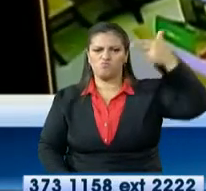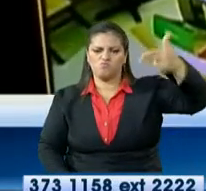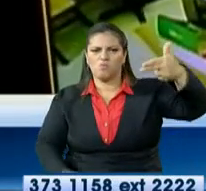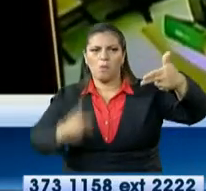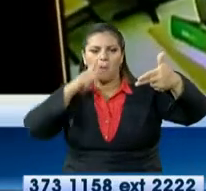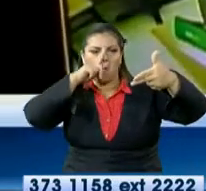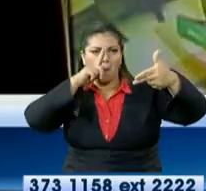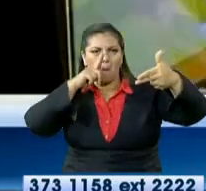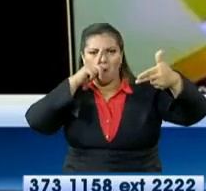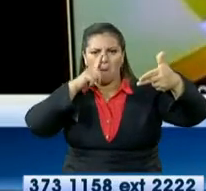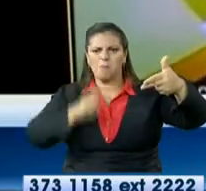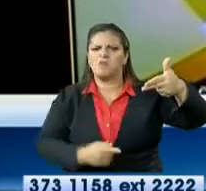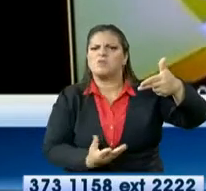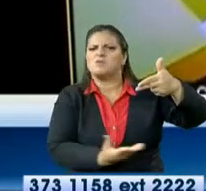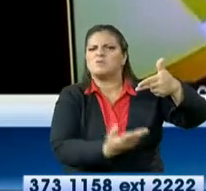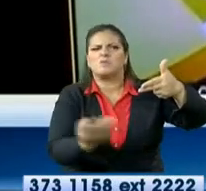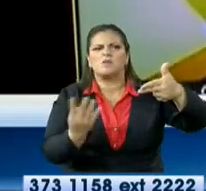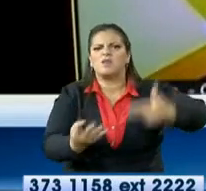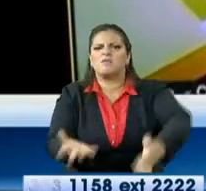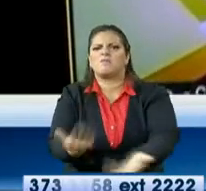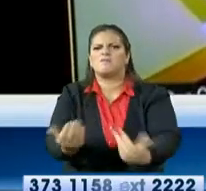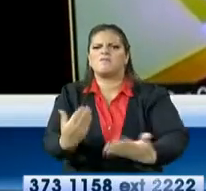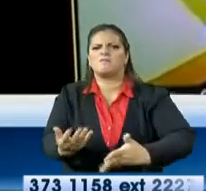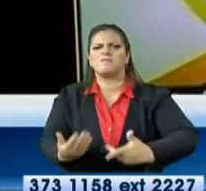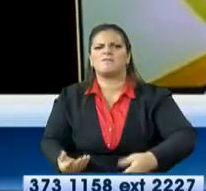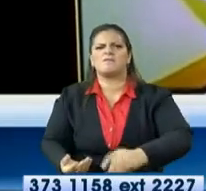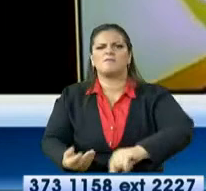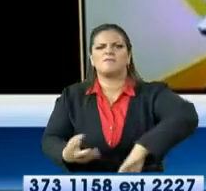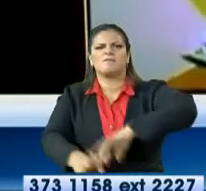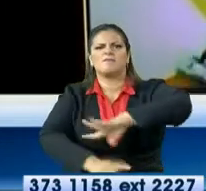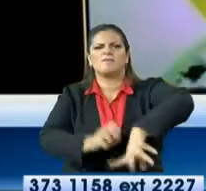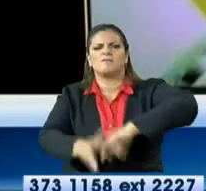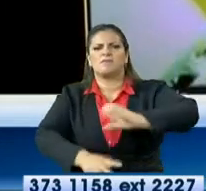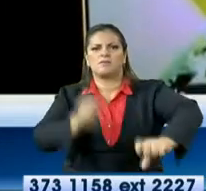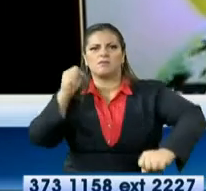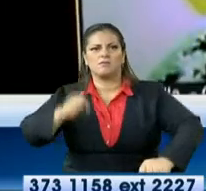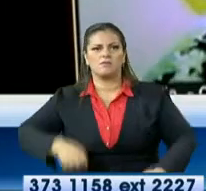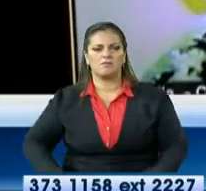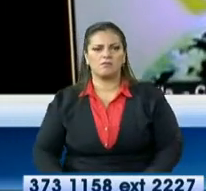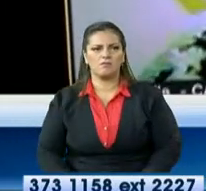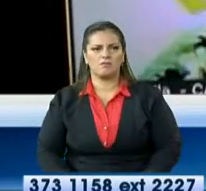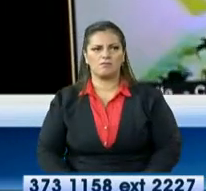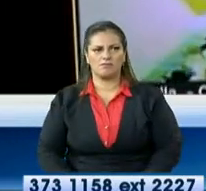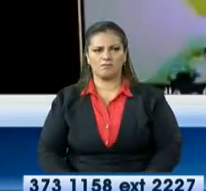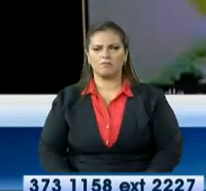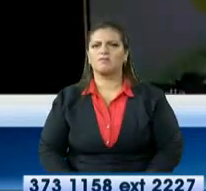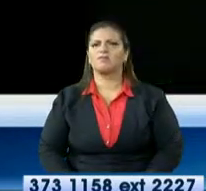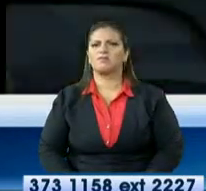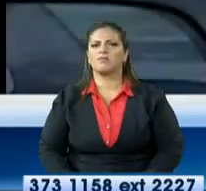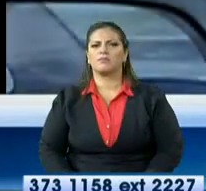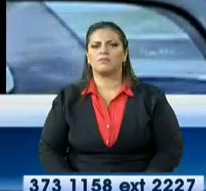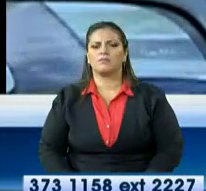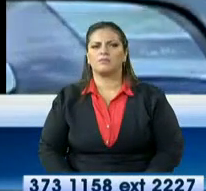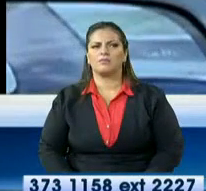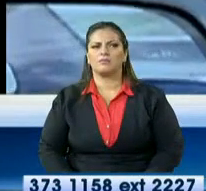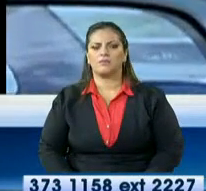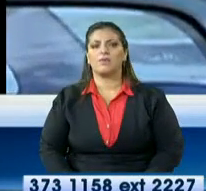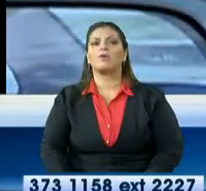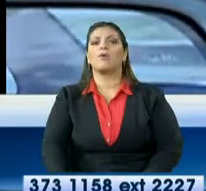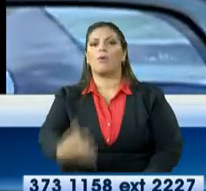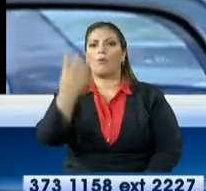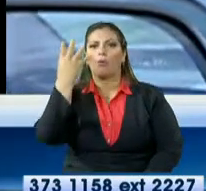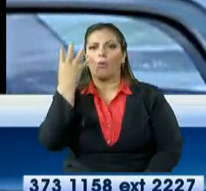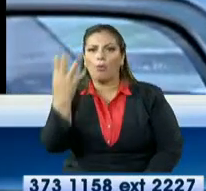más tarde se suma su colega de fechorías, tranquilos pero seguros de lo que hacen. Se apoderan del dinero. Cuatro fueron los detenidos,